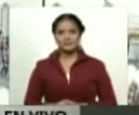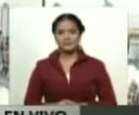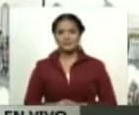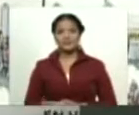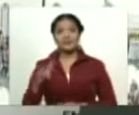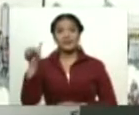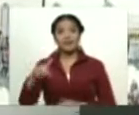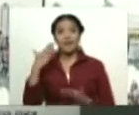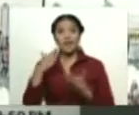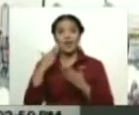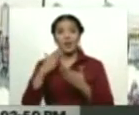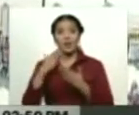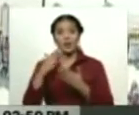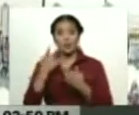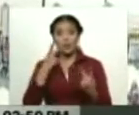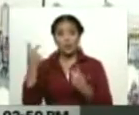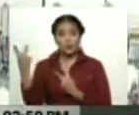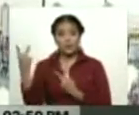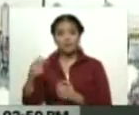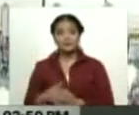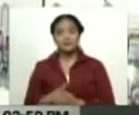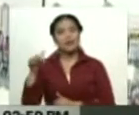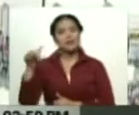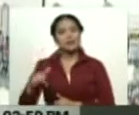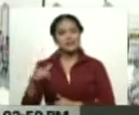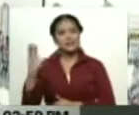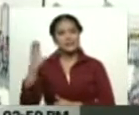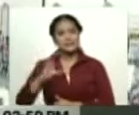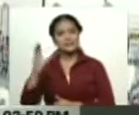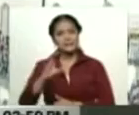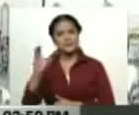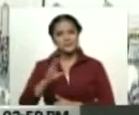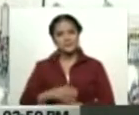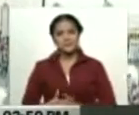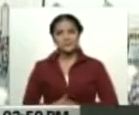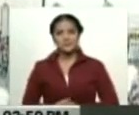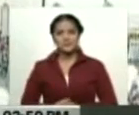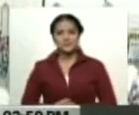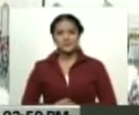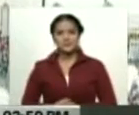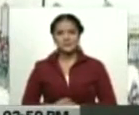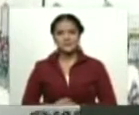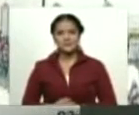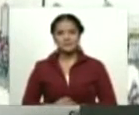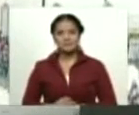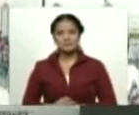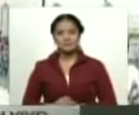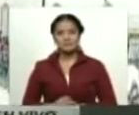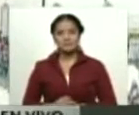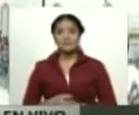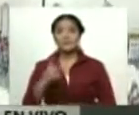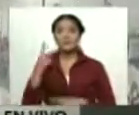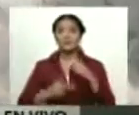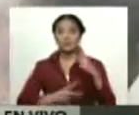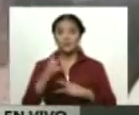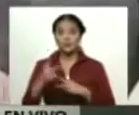el Liceo Bolivariano Miguel Antonio Caro, acá en Caracas, donde se ha venido realizando este